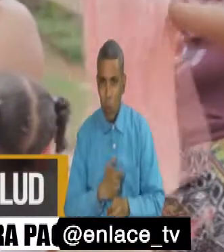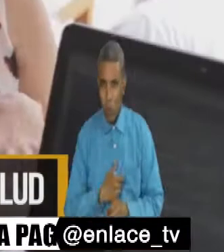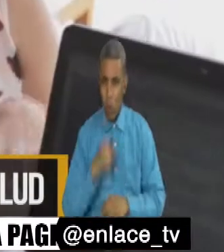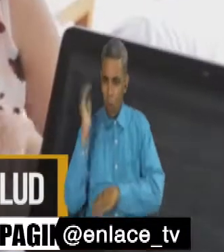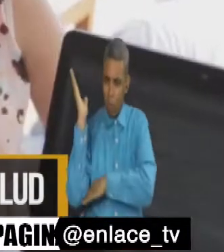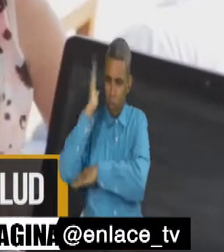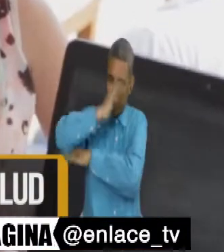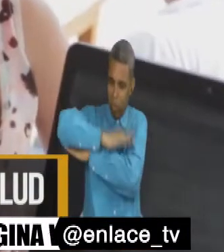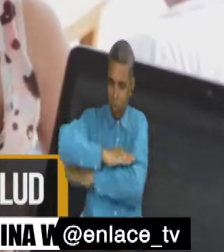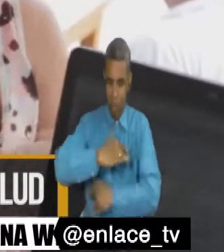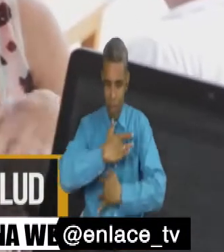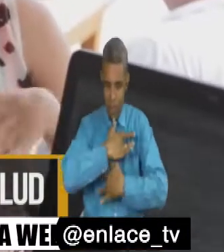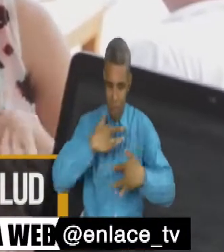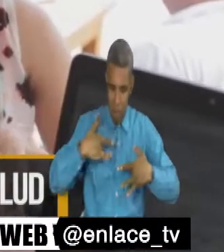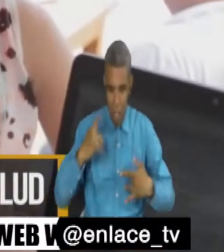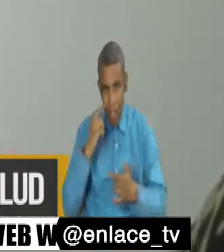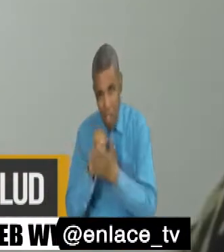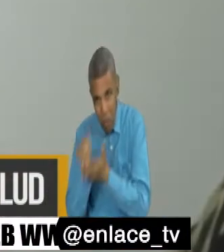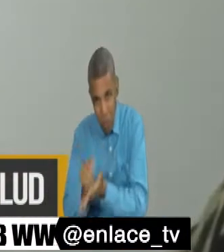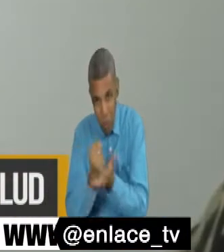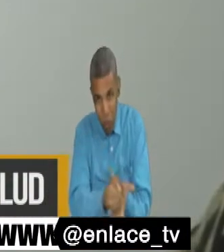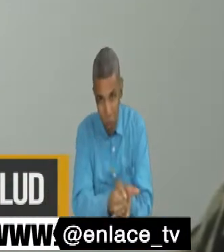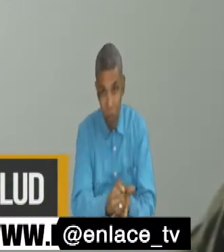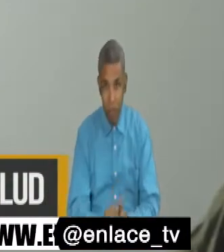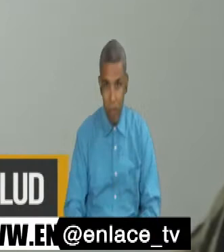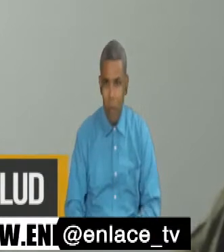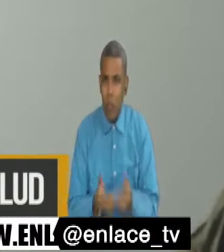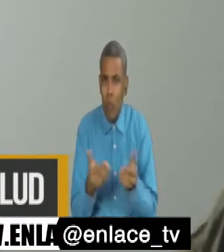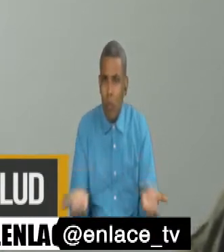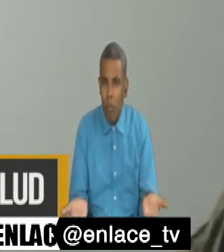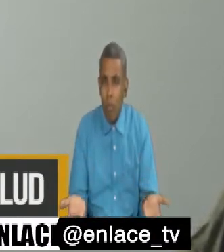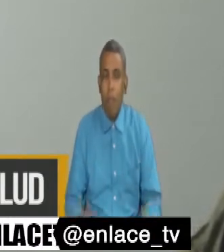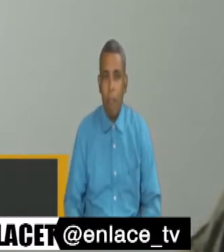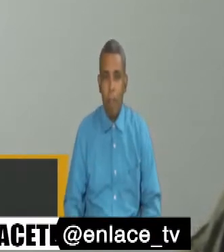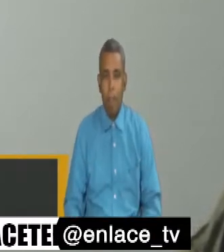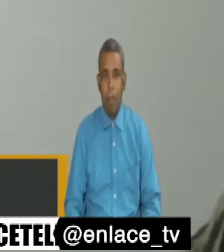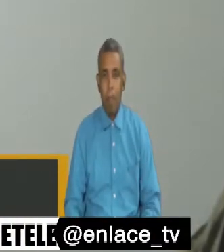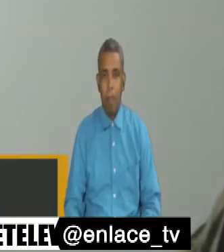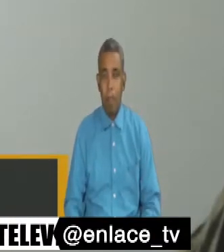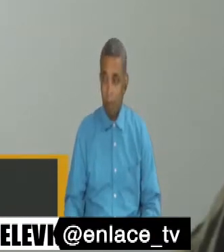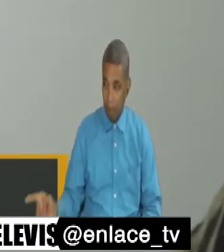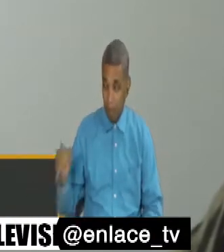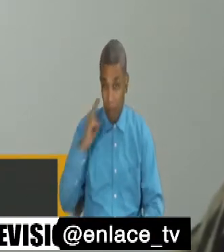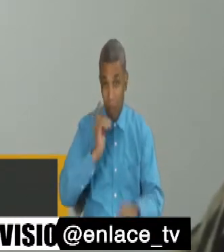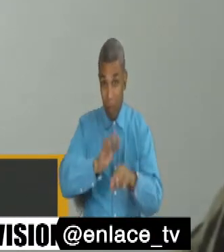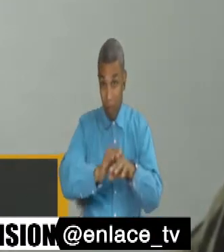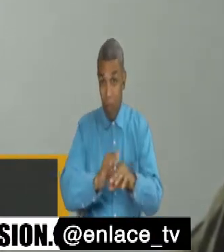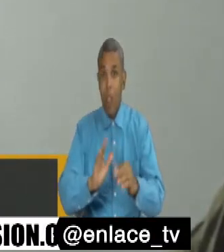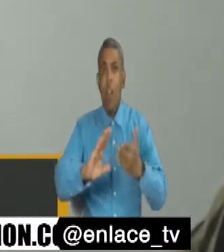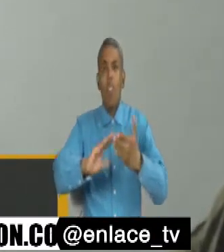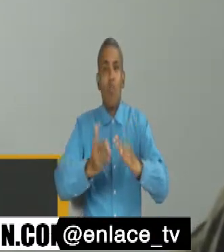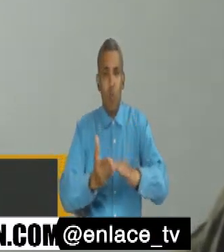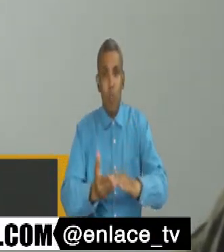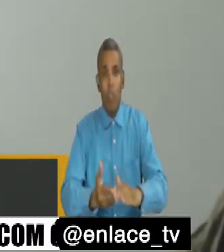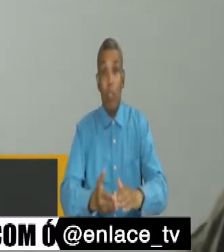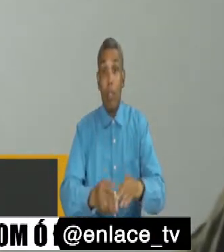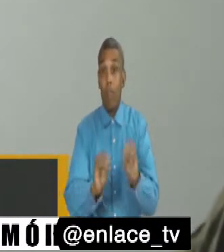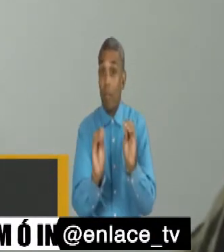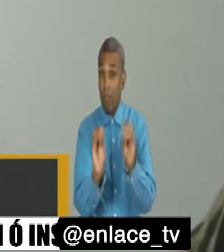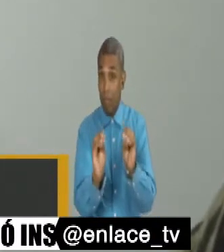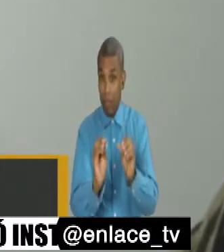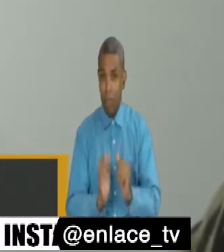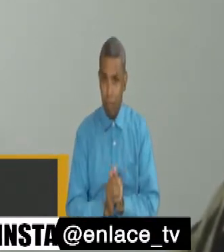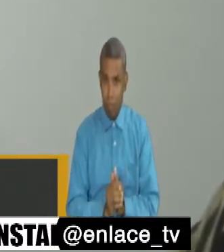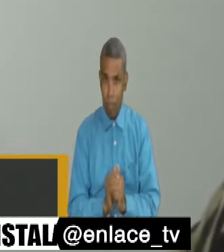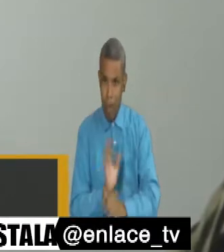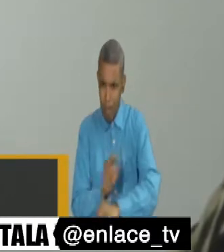pro del bienestar de los barranqueños. En esta oportunidad tenemos una invitación muy especial a toda la comunidad barranqueña, porque la Personería Municipal va